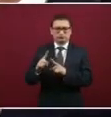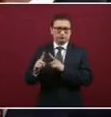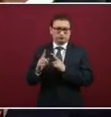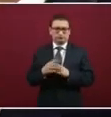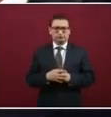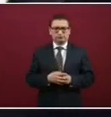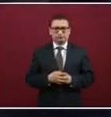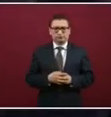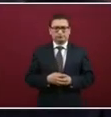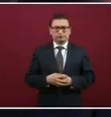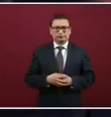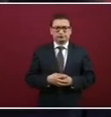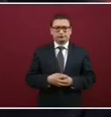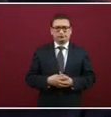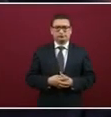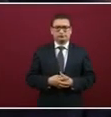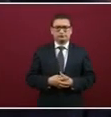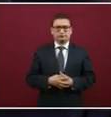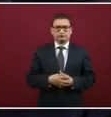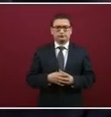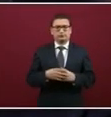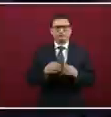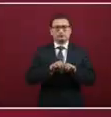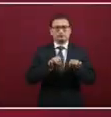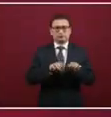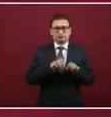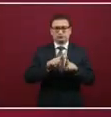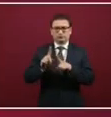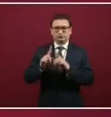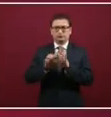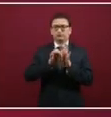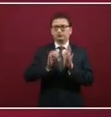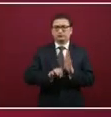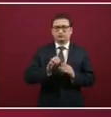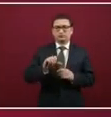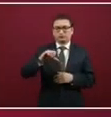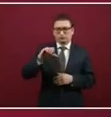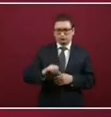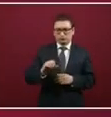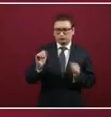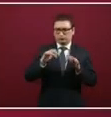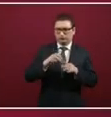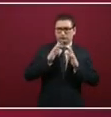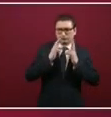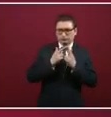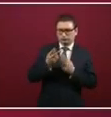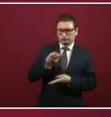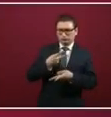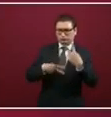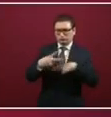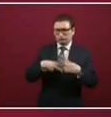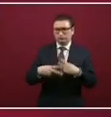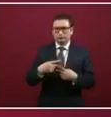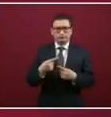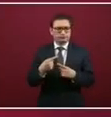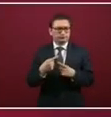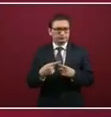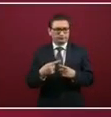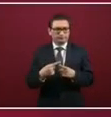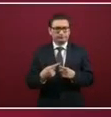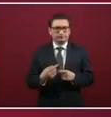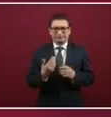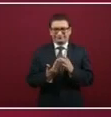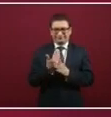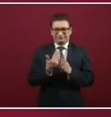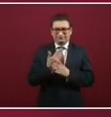otros gabinetes. Por ejemplo, hoy estuvo en la reunión de la mañana